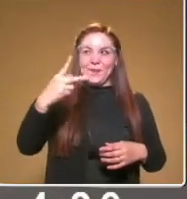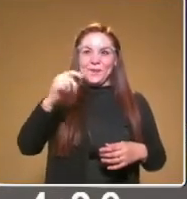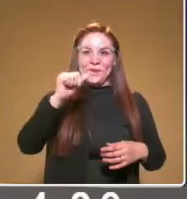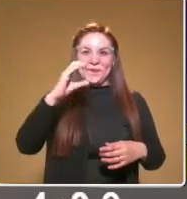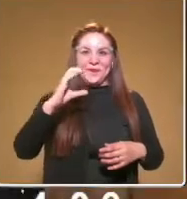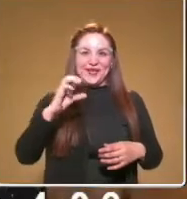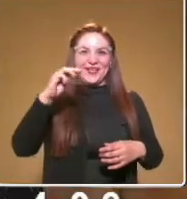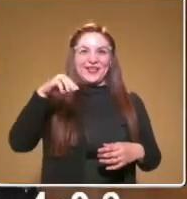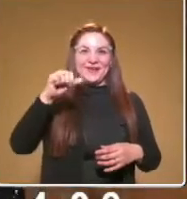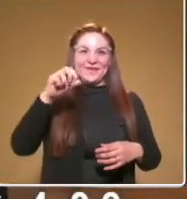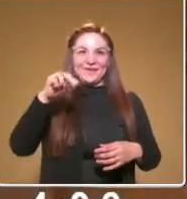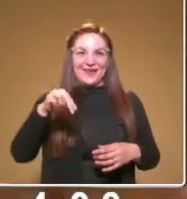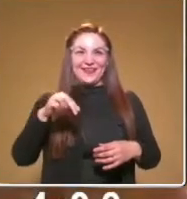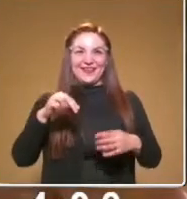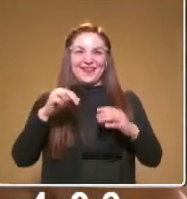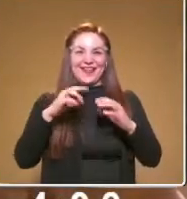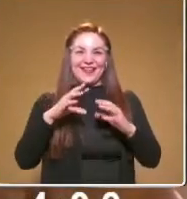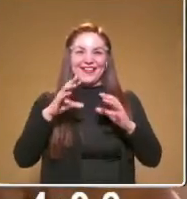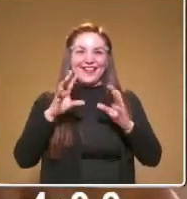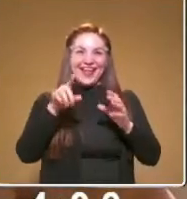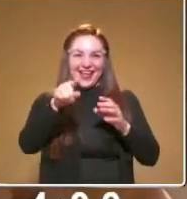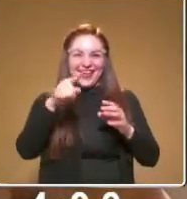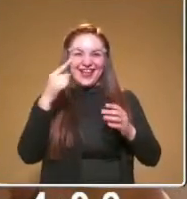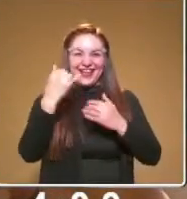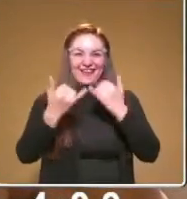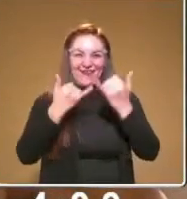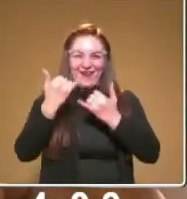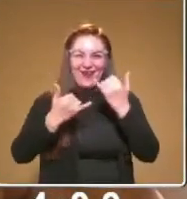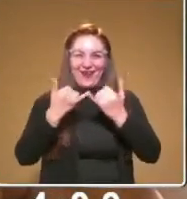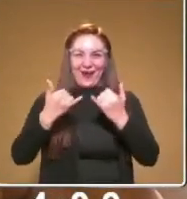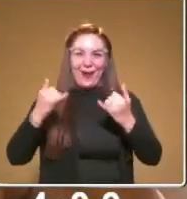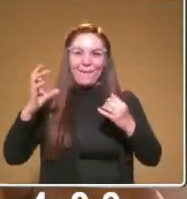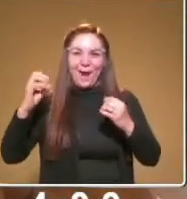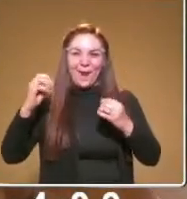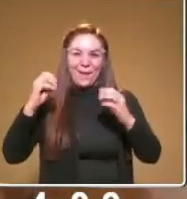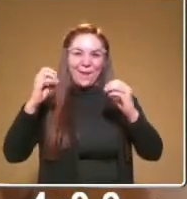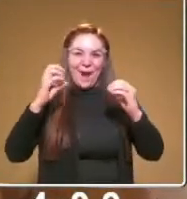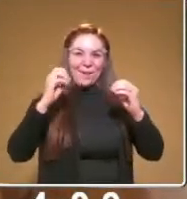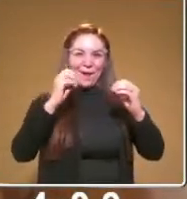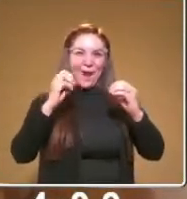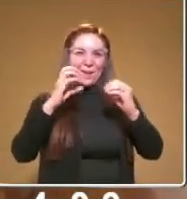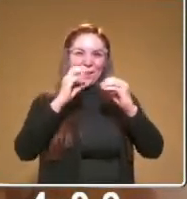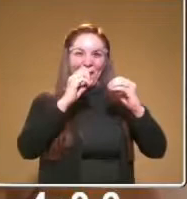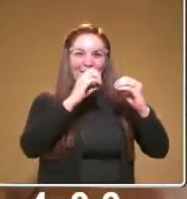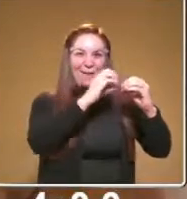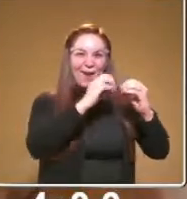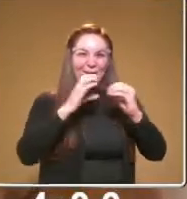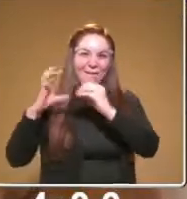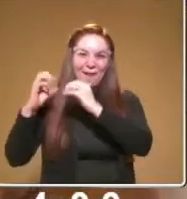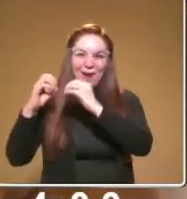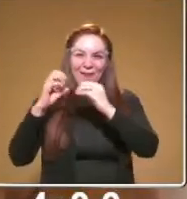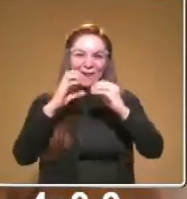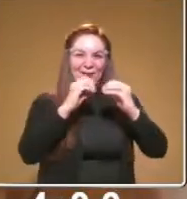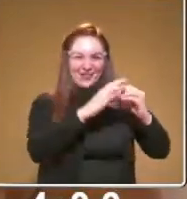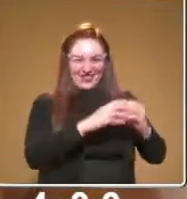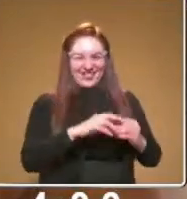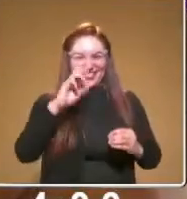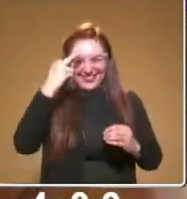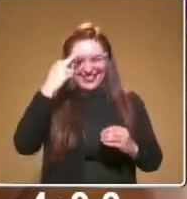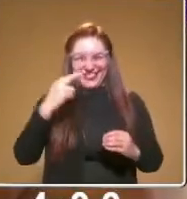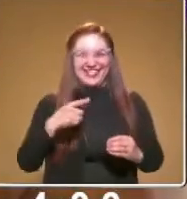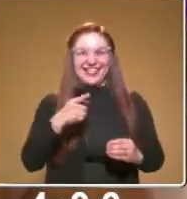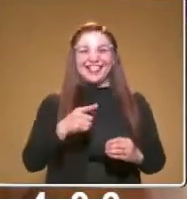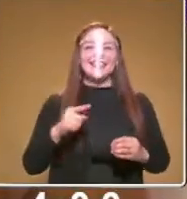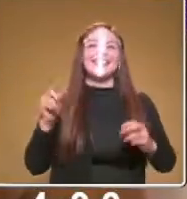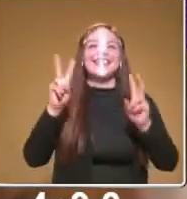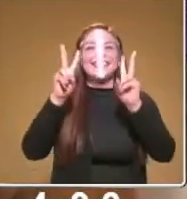fantasmita del Pac-Man, ¿verdad? Creo que sí, sí es el fantasmita, porque Pac-Man es el amarillito. Y tú vas a decir, ¿y qué